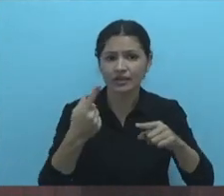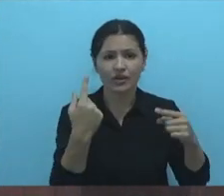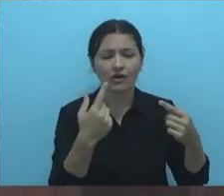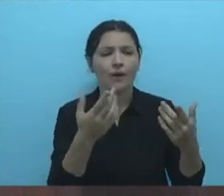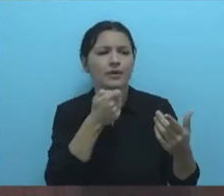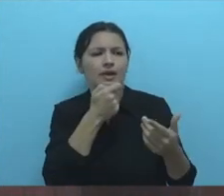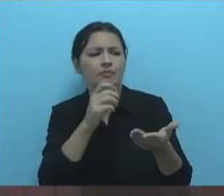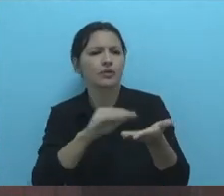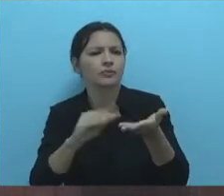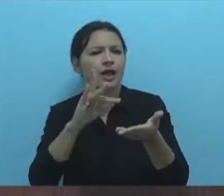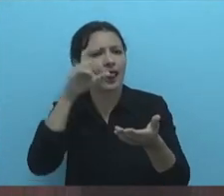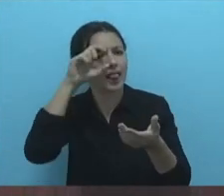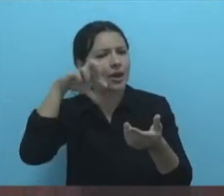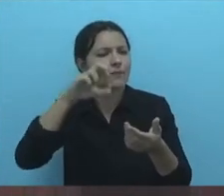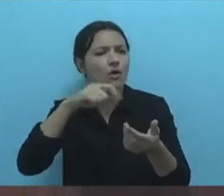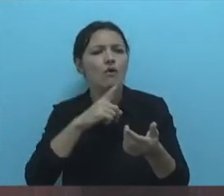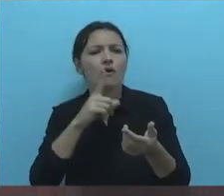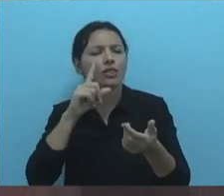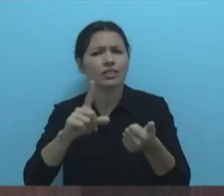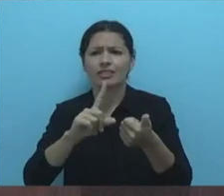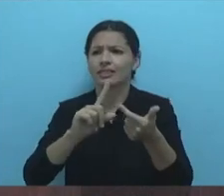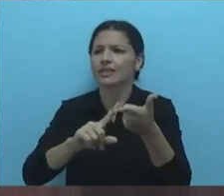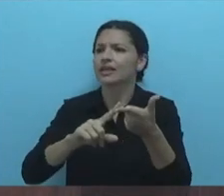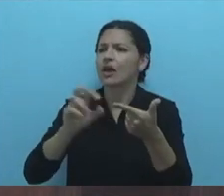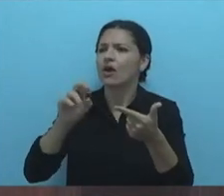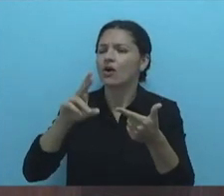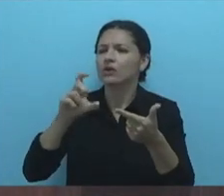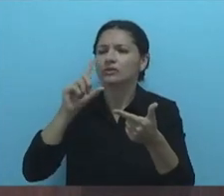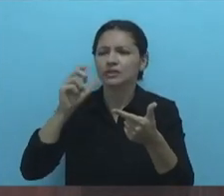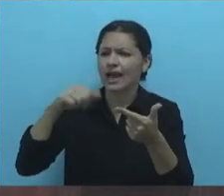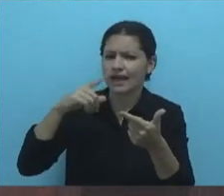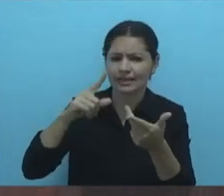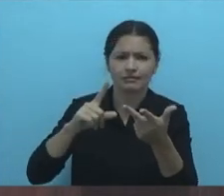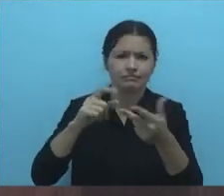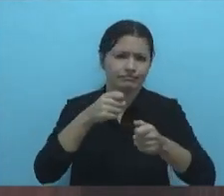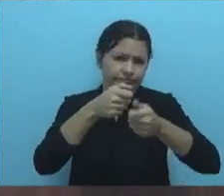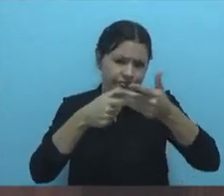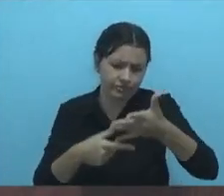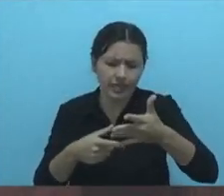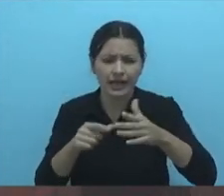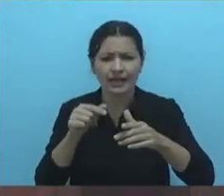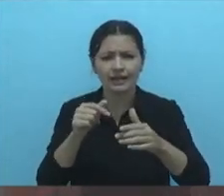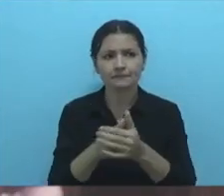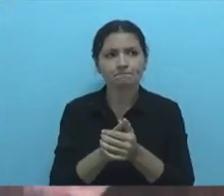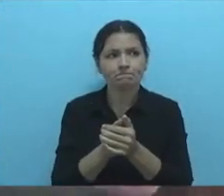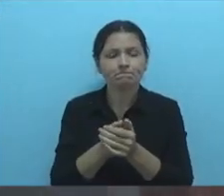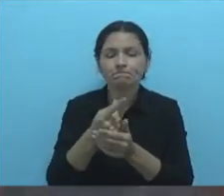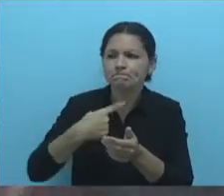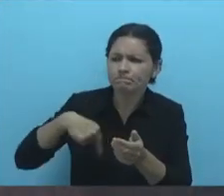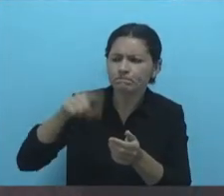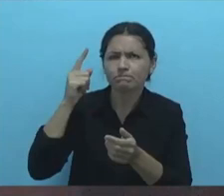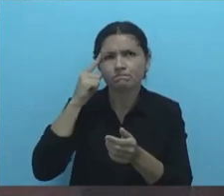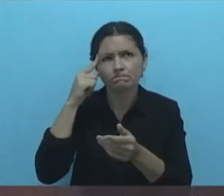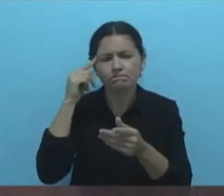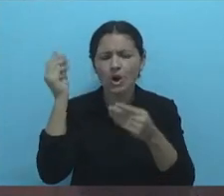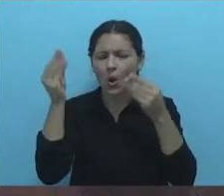diputada de ponti hay otras diputados y diputadas que han ingresado proyectos la diputado arciani hay una preocupación en esta cámara que viene siendo recurrente